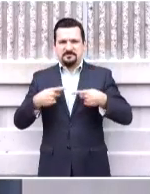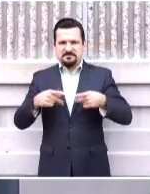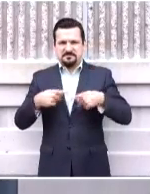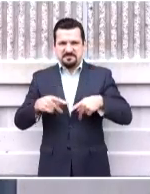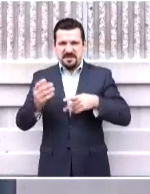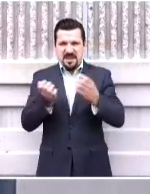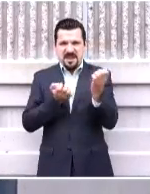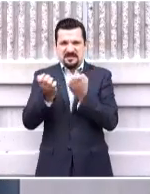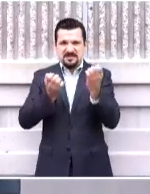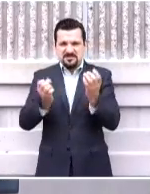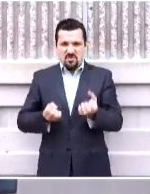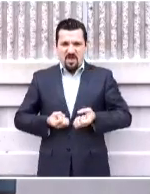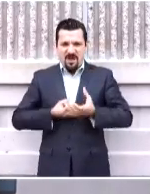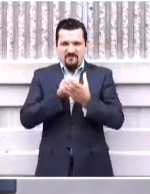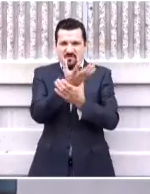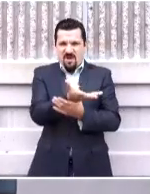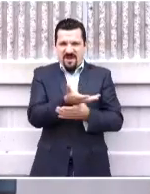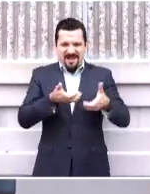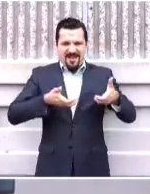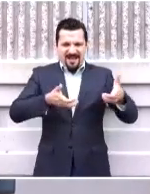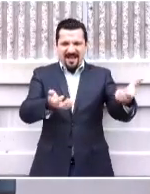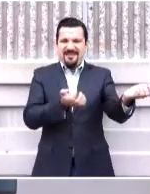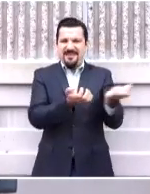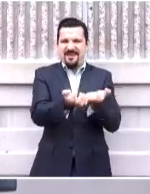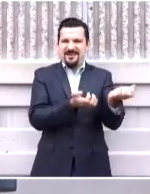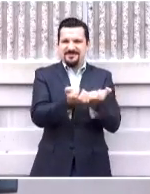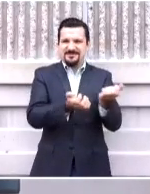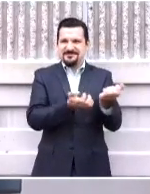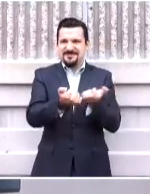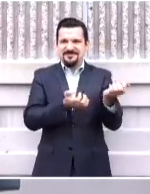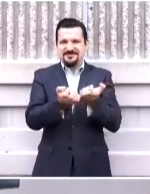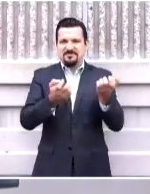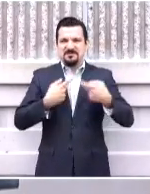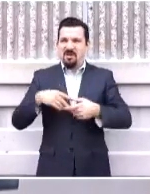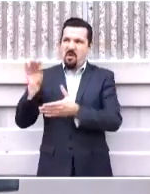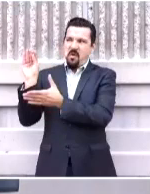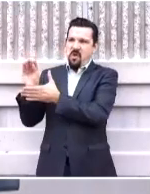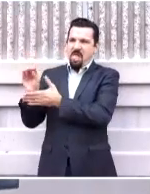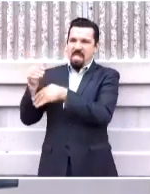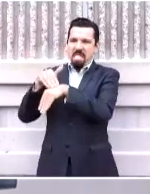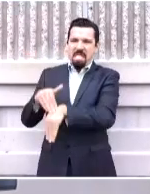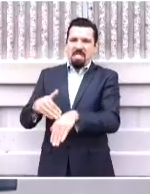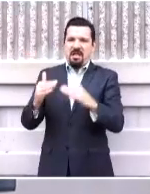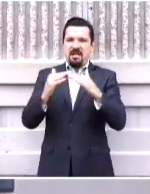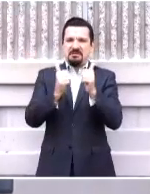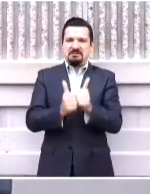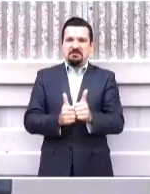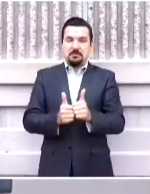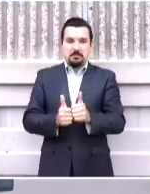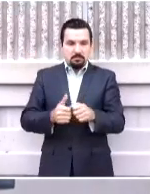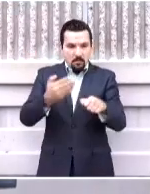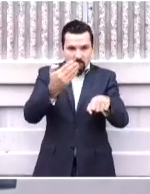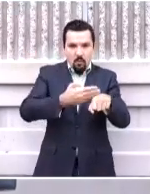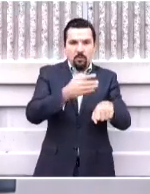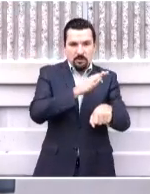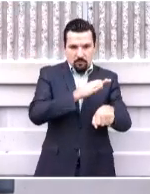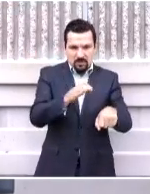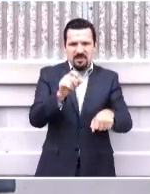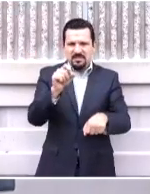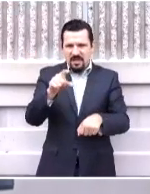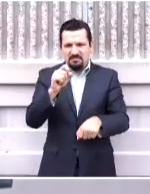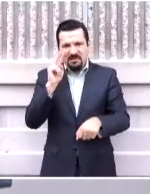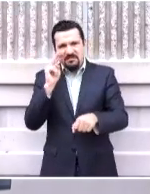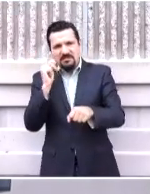haciendo ejercicio en las calles y a su vez el transporte público, doctor. Se ve que los camiones lucen llenos, inclusive sube